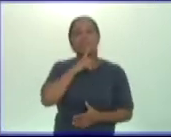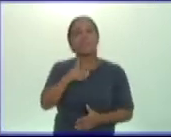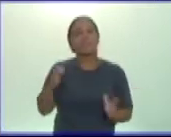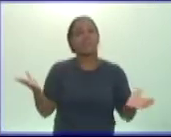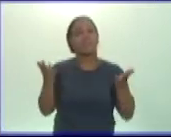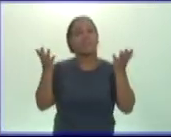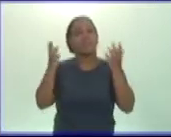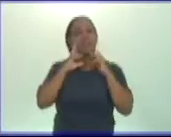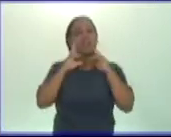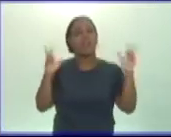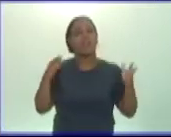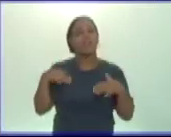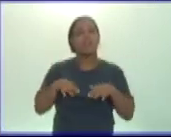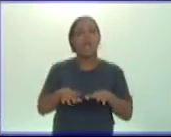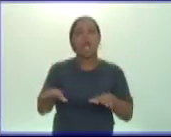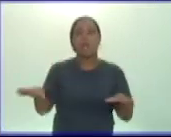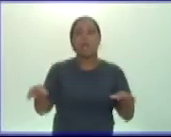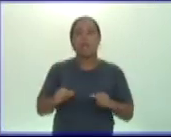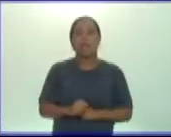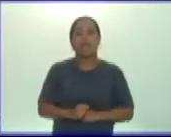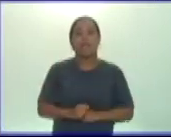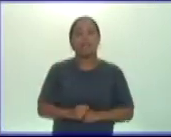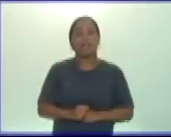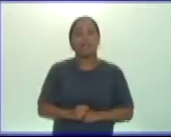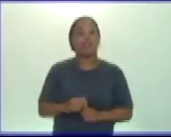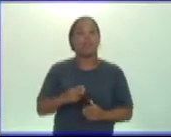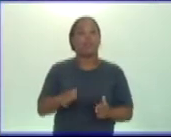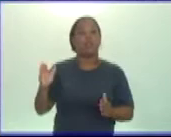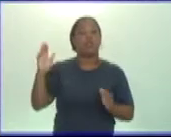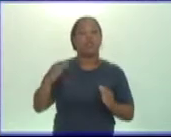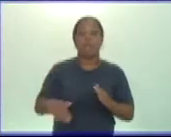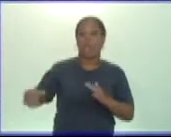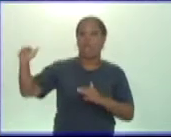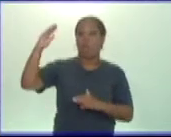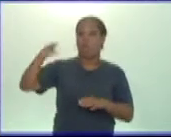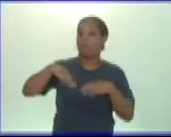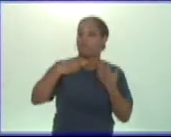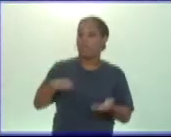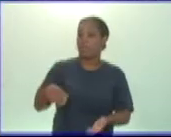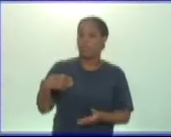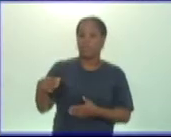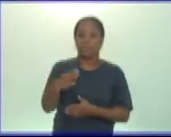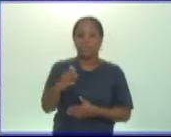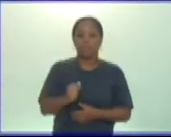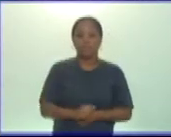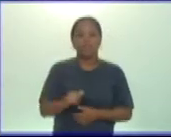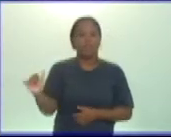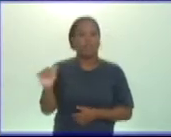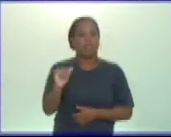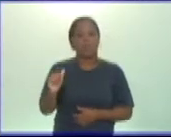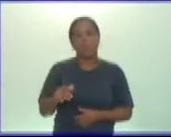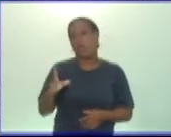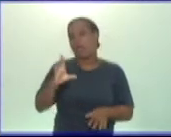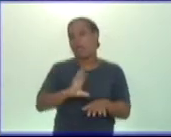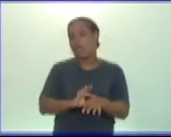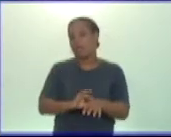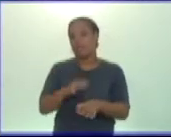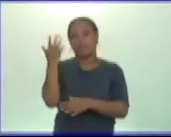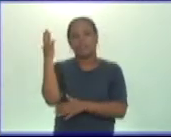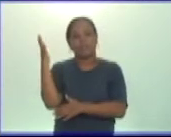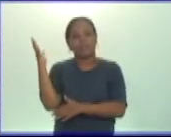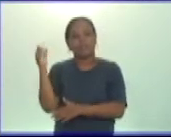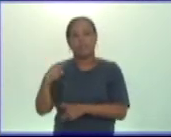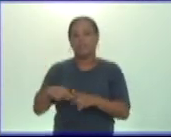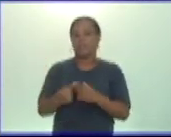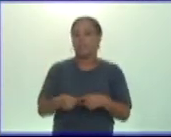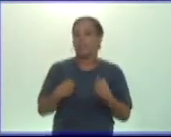vida acuática, lo que aumenta en gran medida la mortalidad de peces. Igualmente, afecta directamente a la vegetación, por lo que produce daños importantes